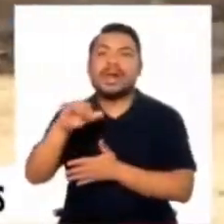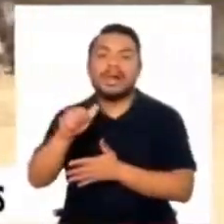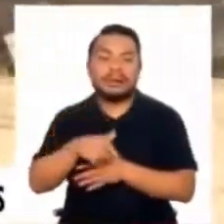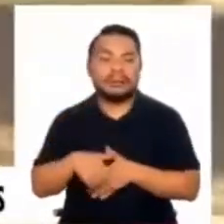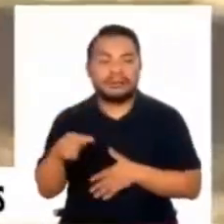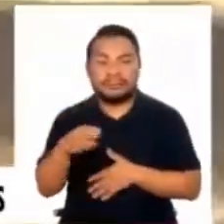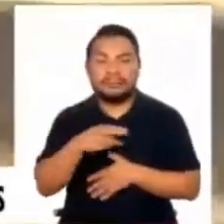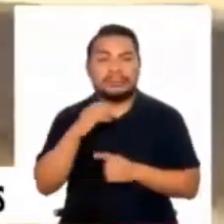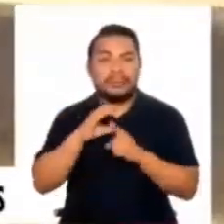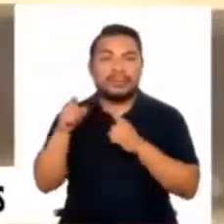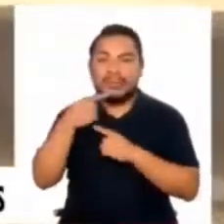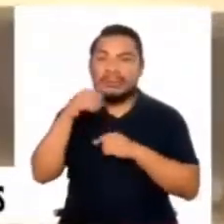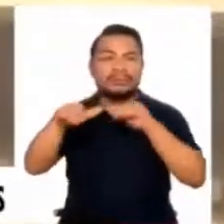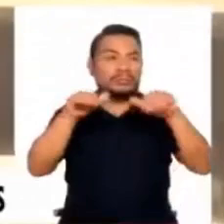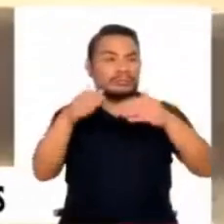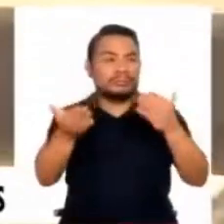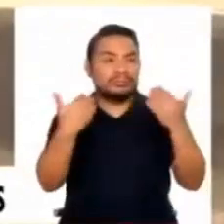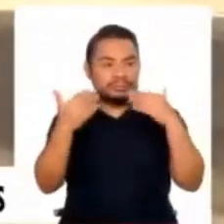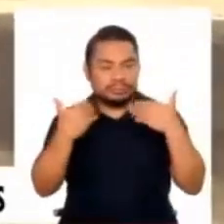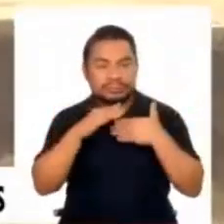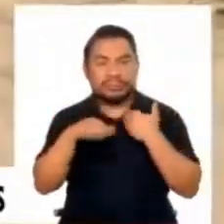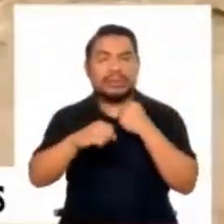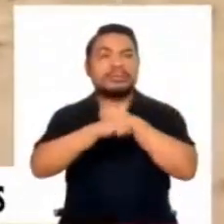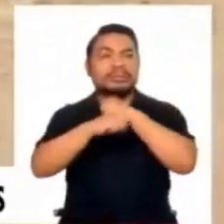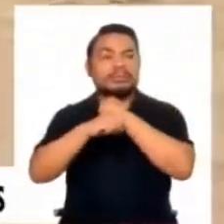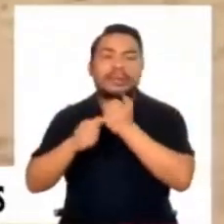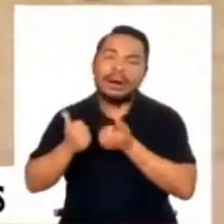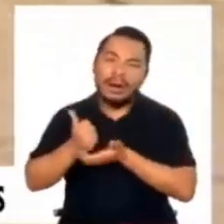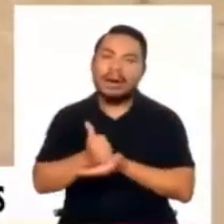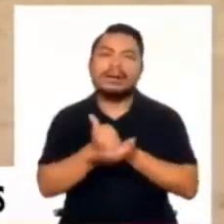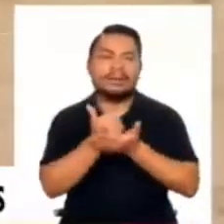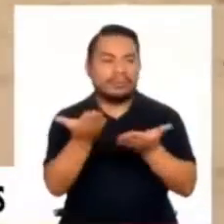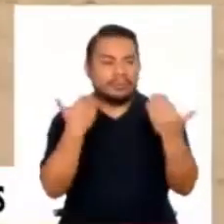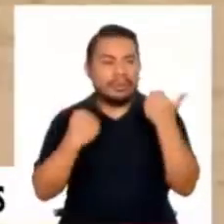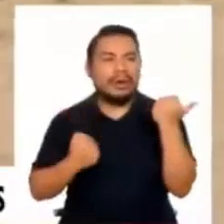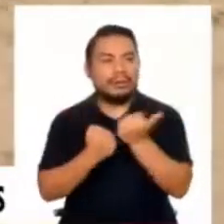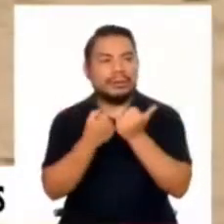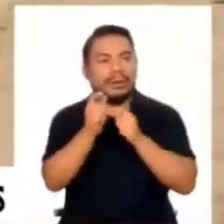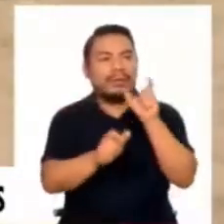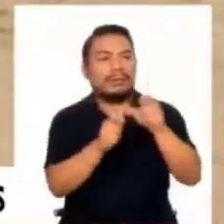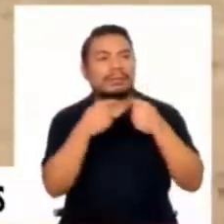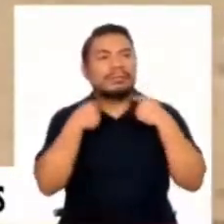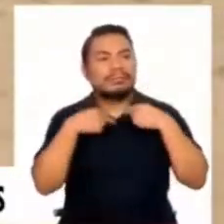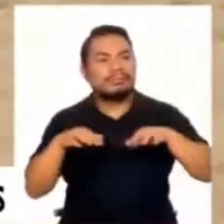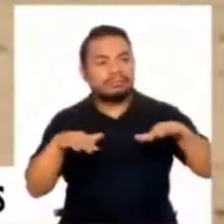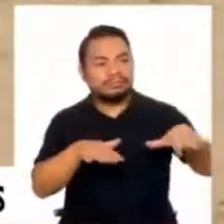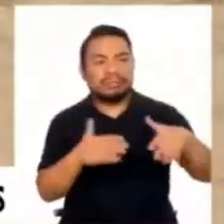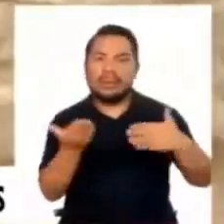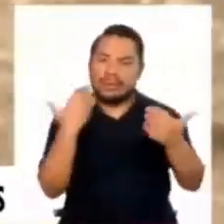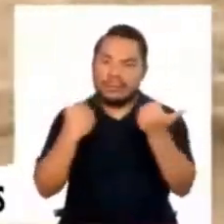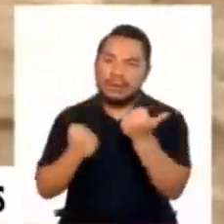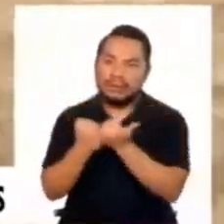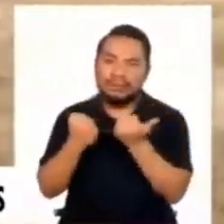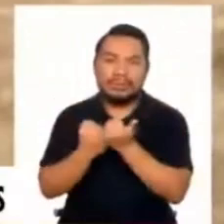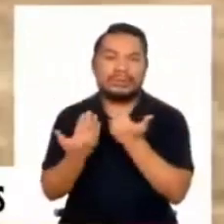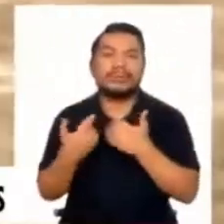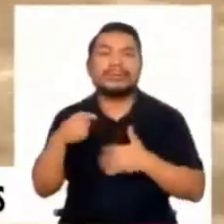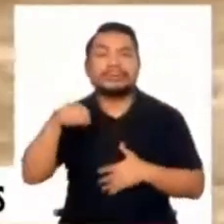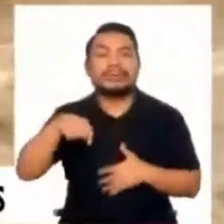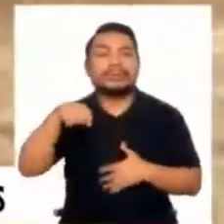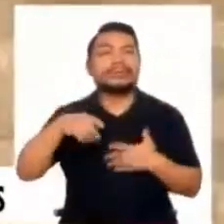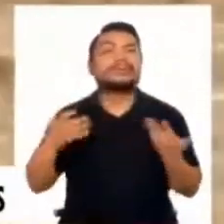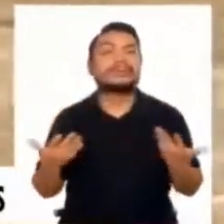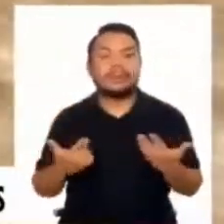los ciudadanos a sumarse a una campaña solidaria a favor de las personas afectadas. En estos momentos se necesita